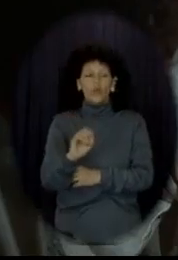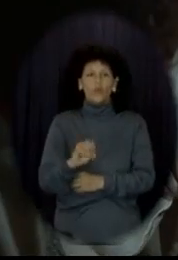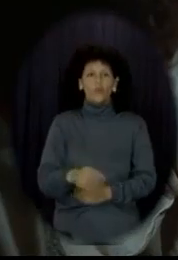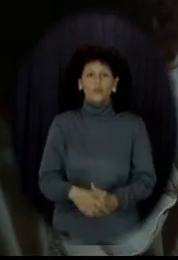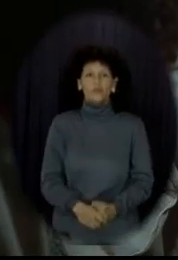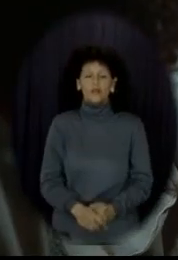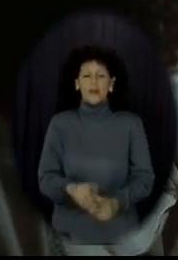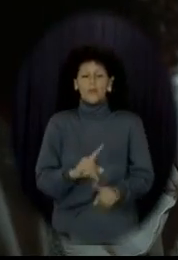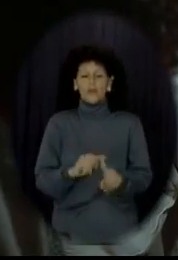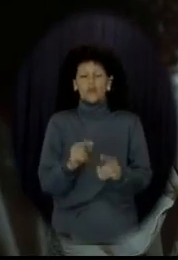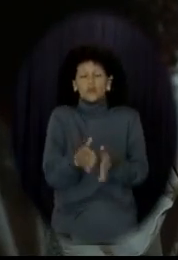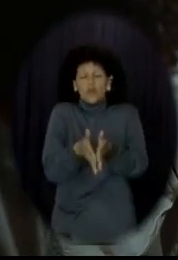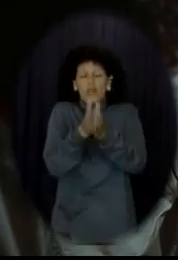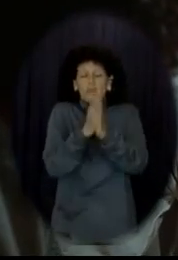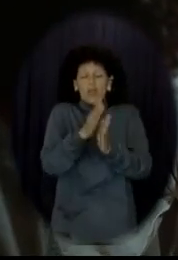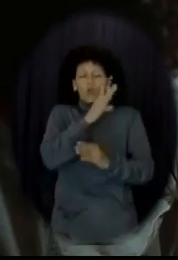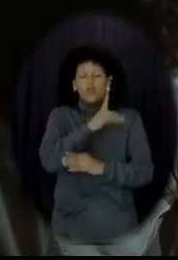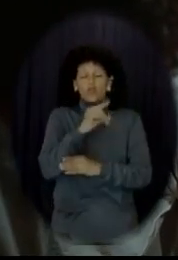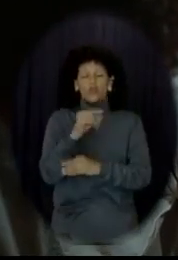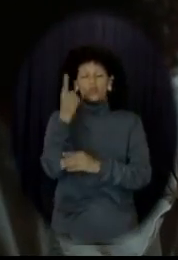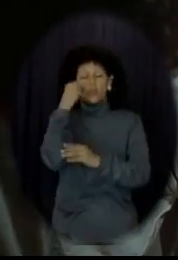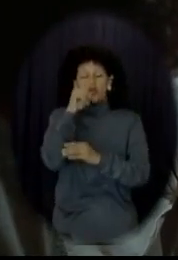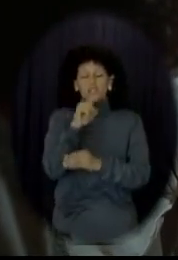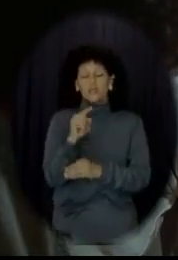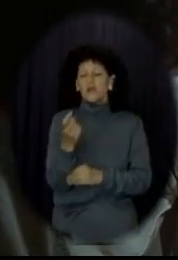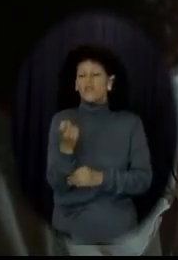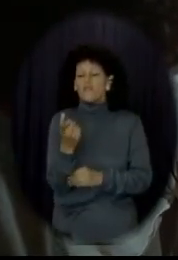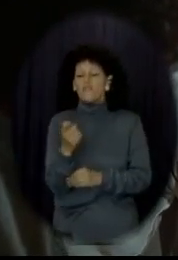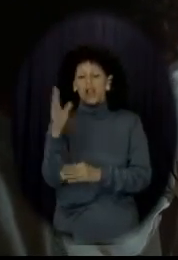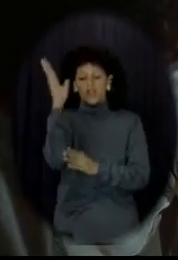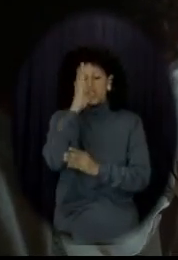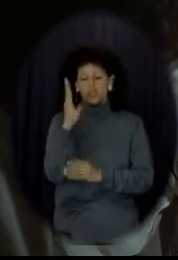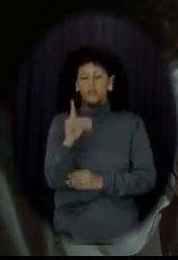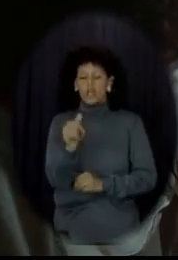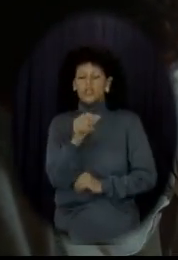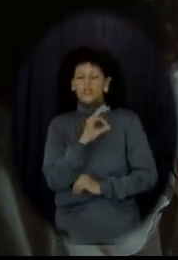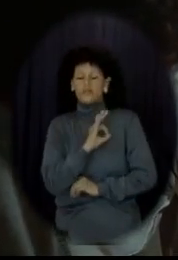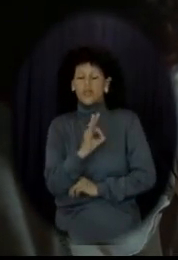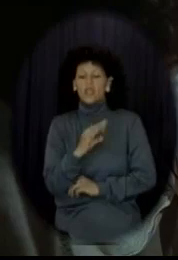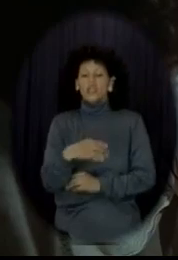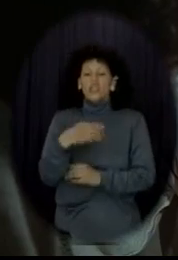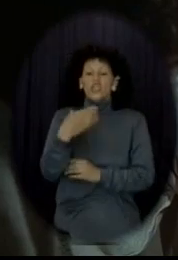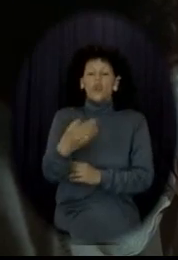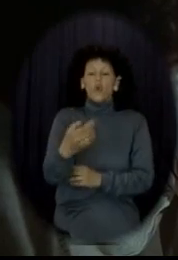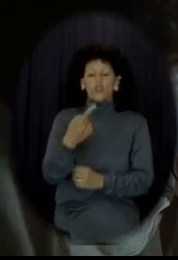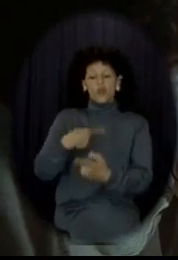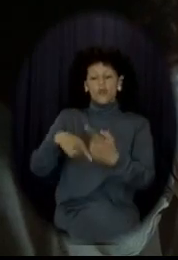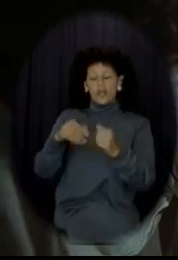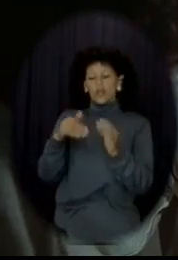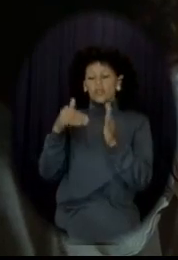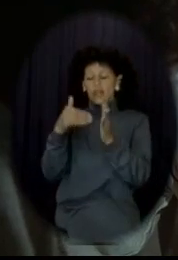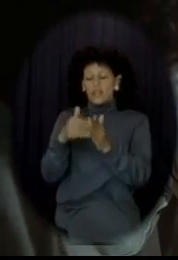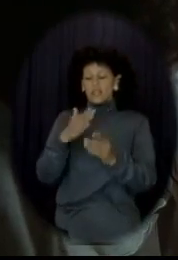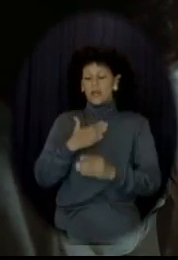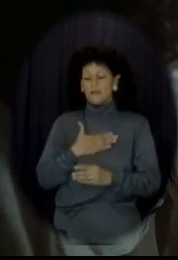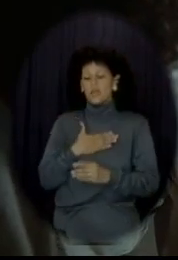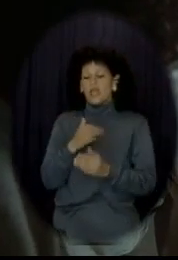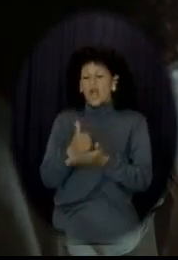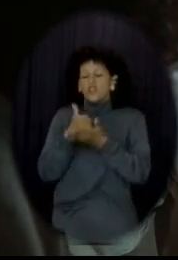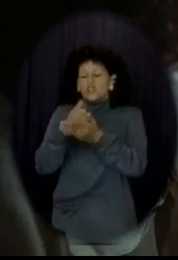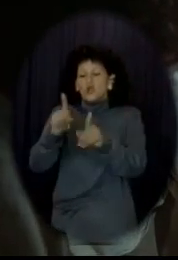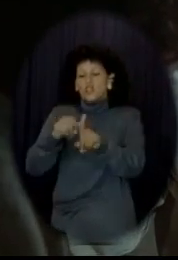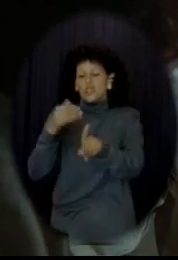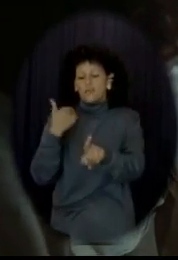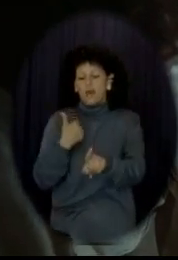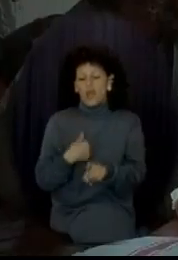cernidor. Pero yo he rogado por ti para que no te falte la fe. Y cuando te hayas vuelto a mí, fortalece a